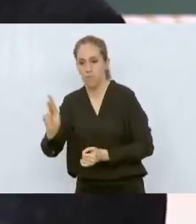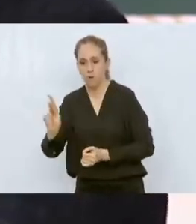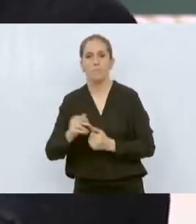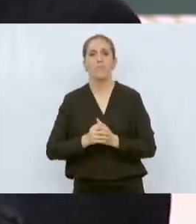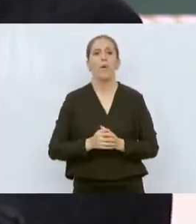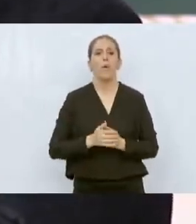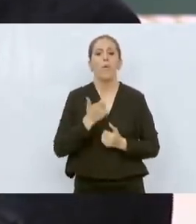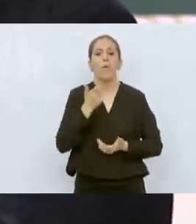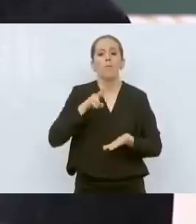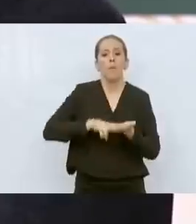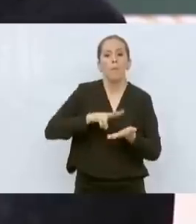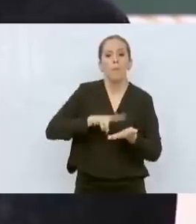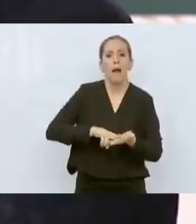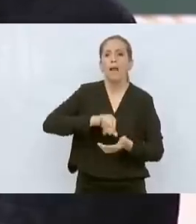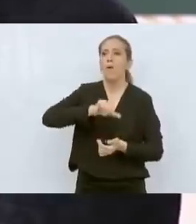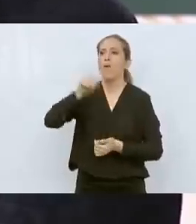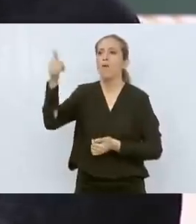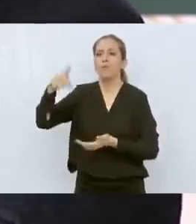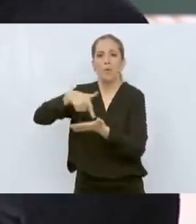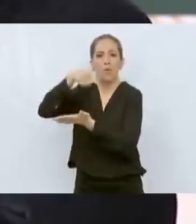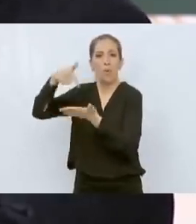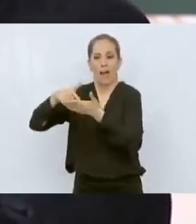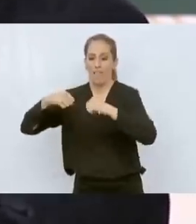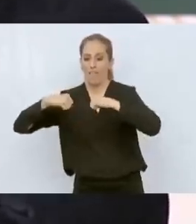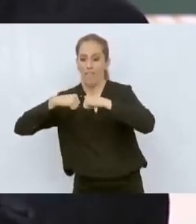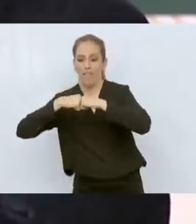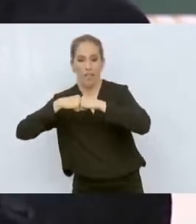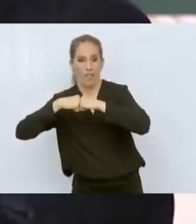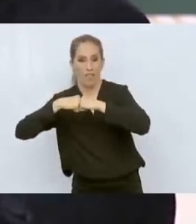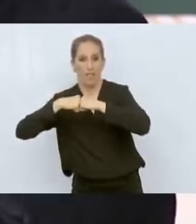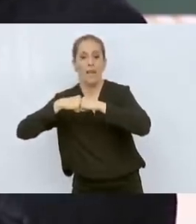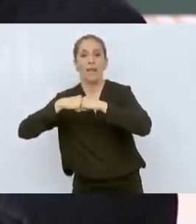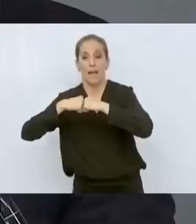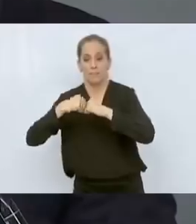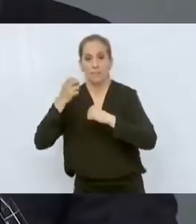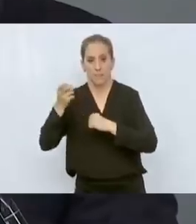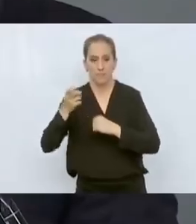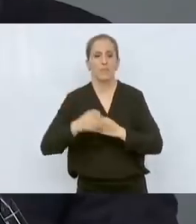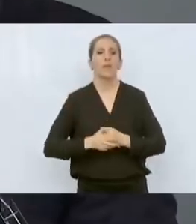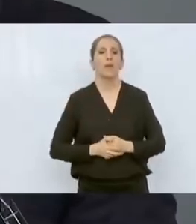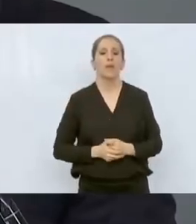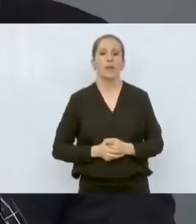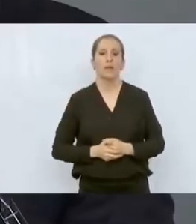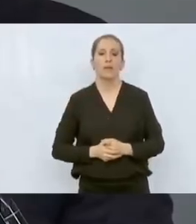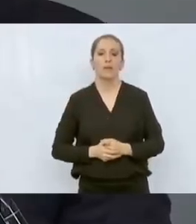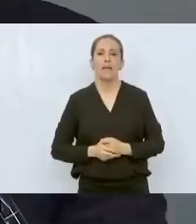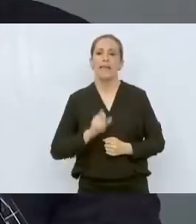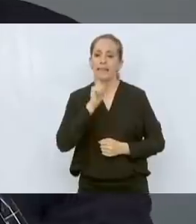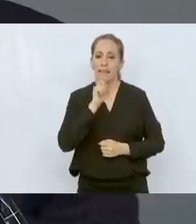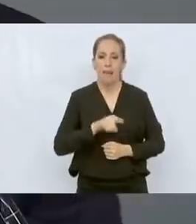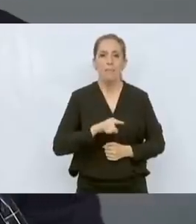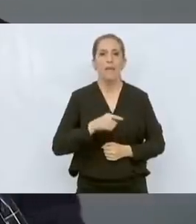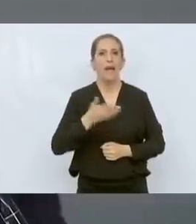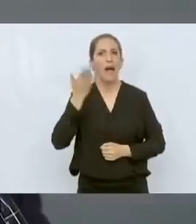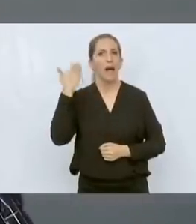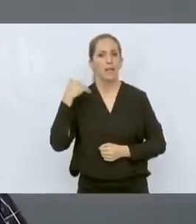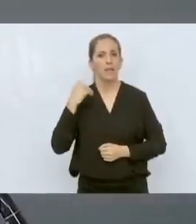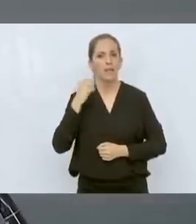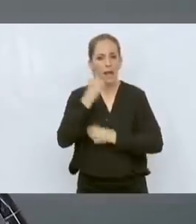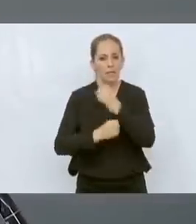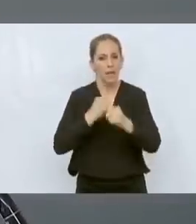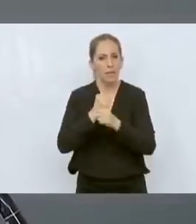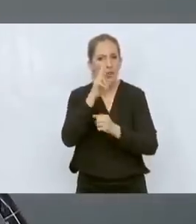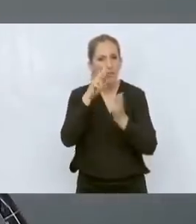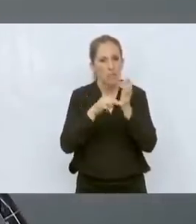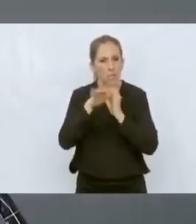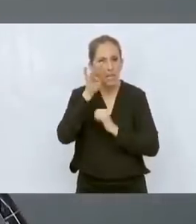frontera y se aumentó al doble desde el 2019 el